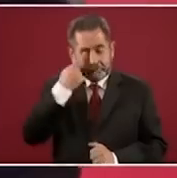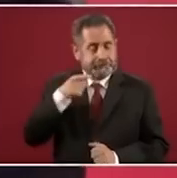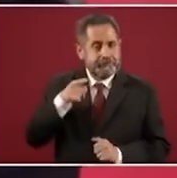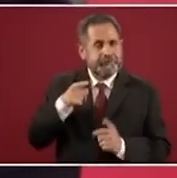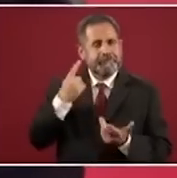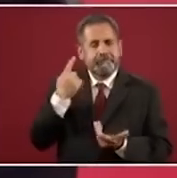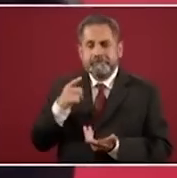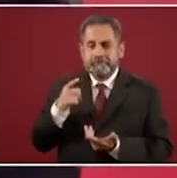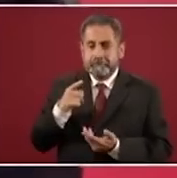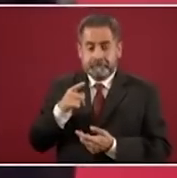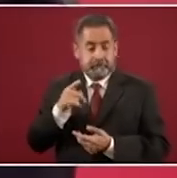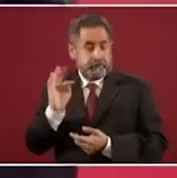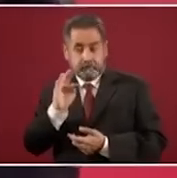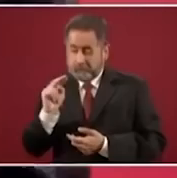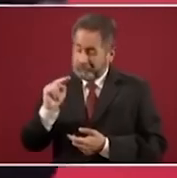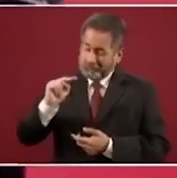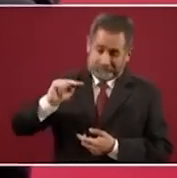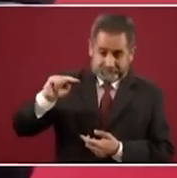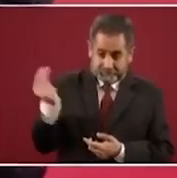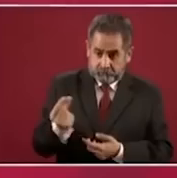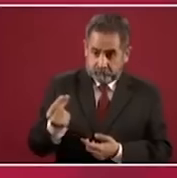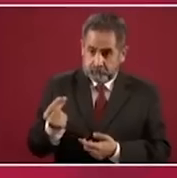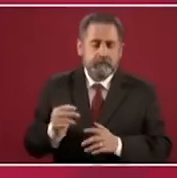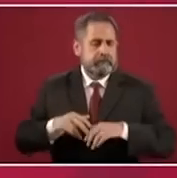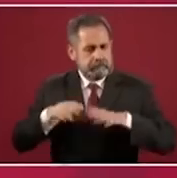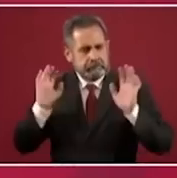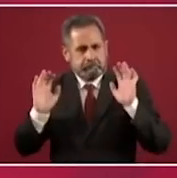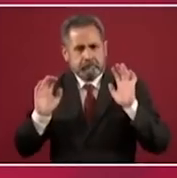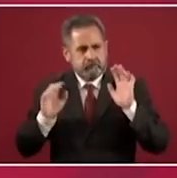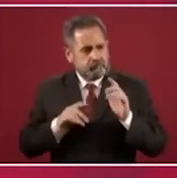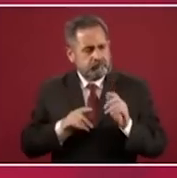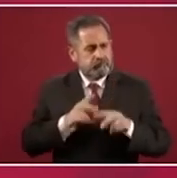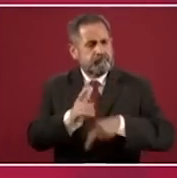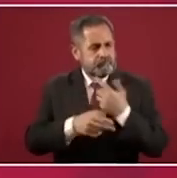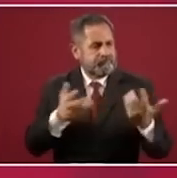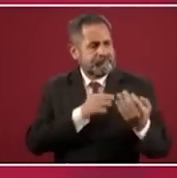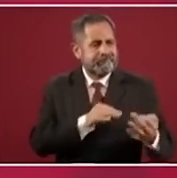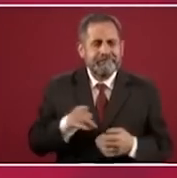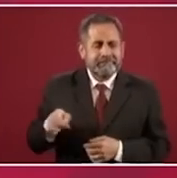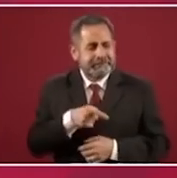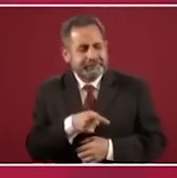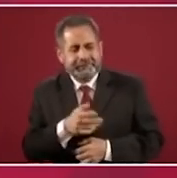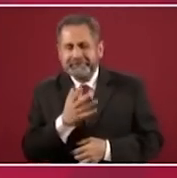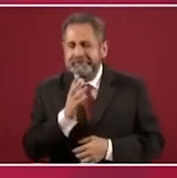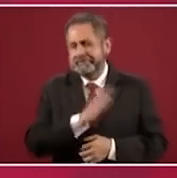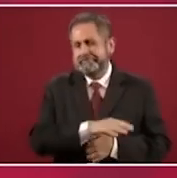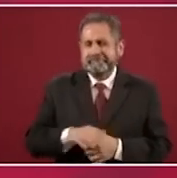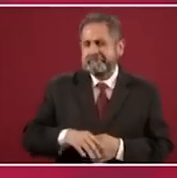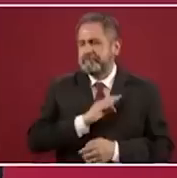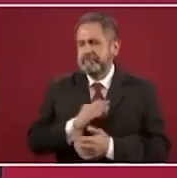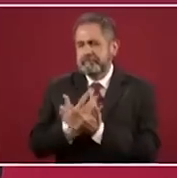cosa realmente urgente, órale, le enfrentamos, pero hay cuestiones que pueden esperar.